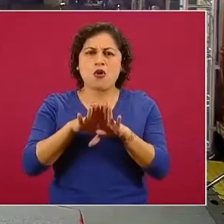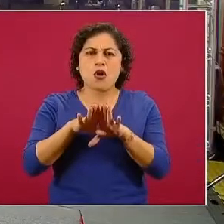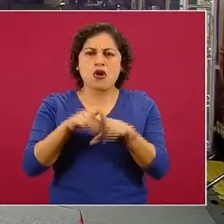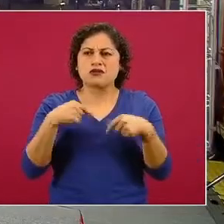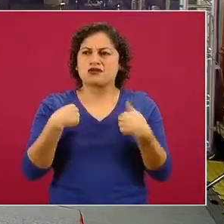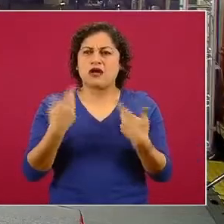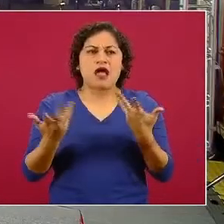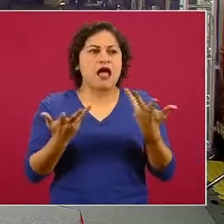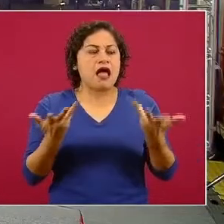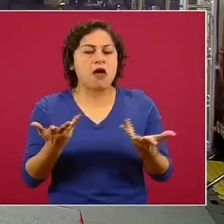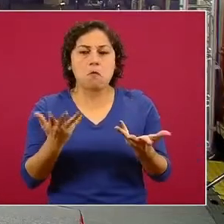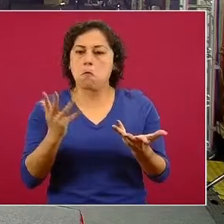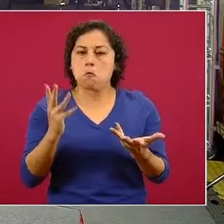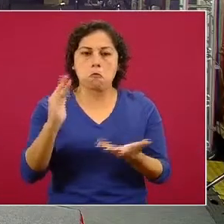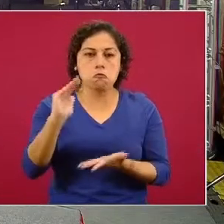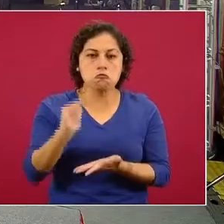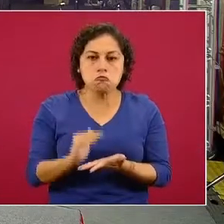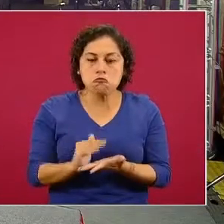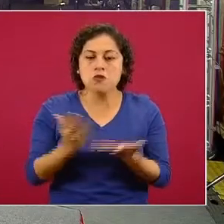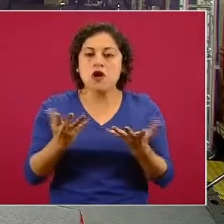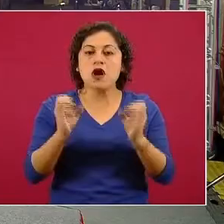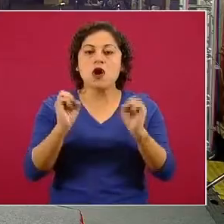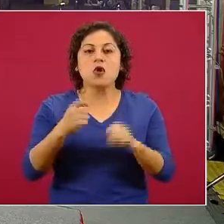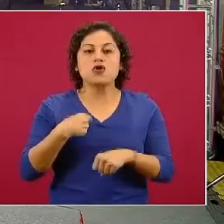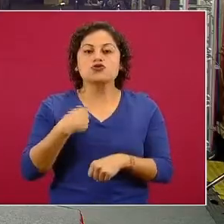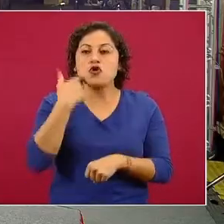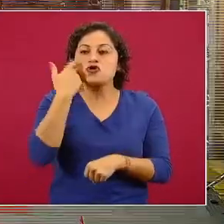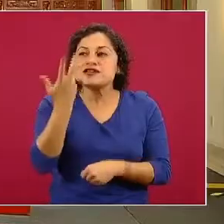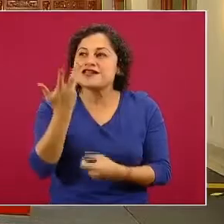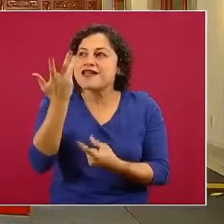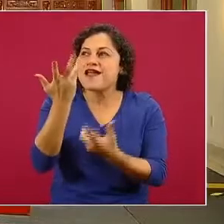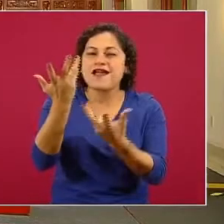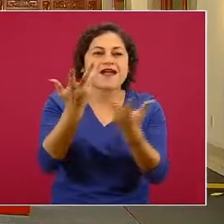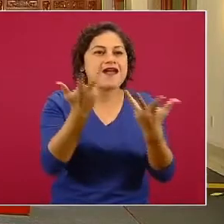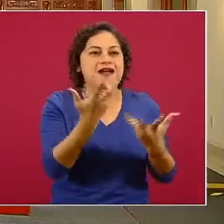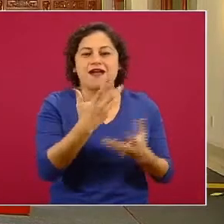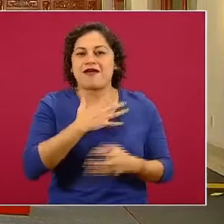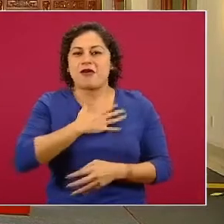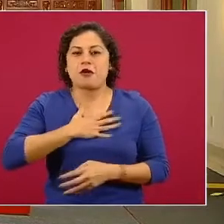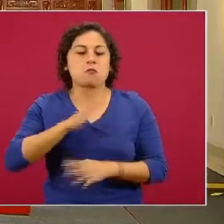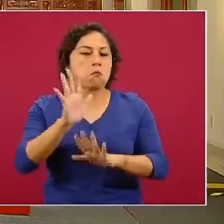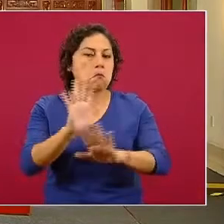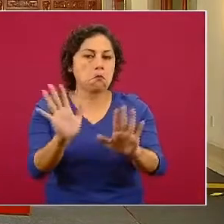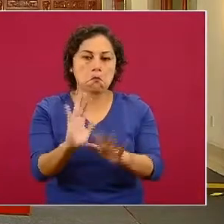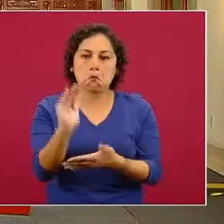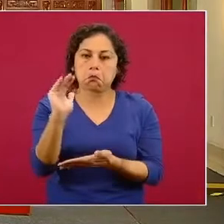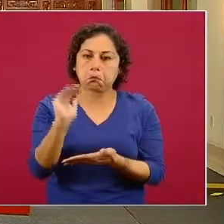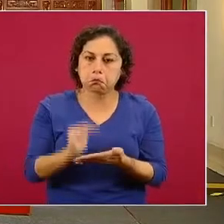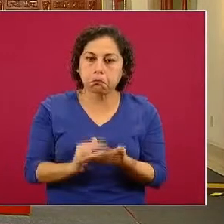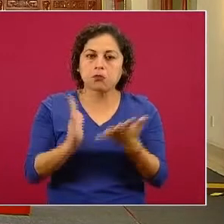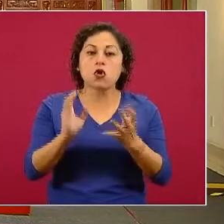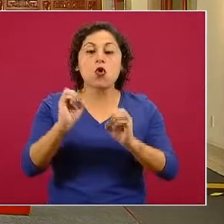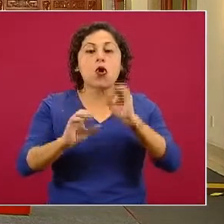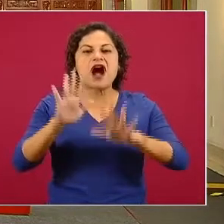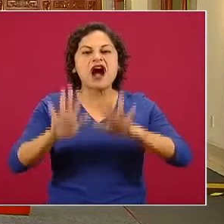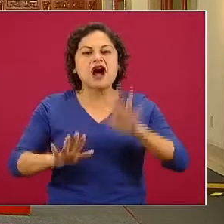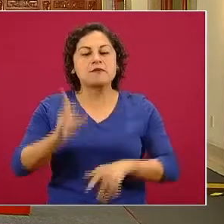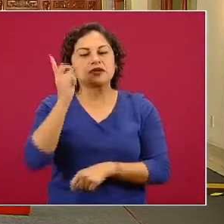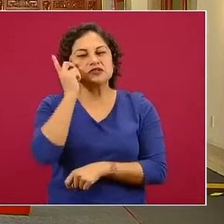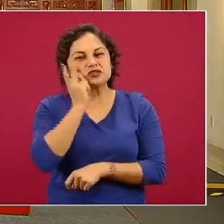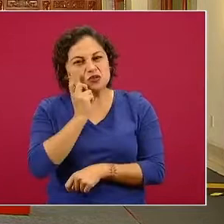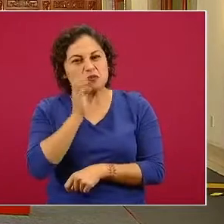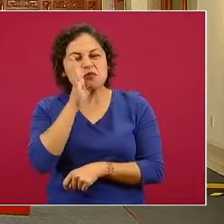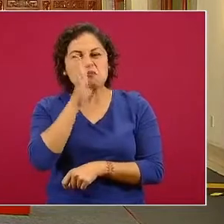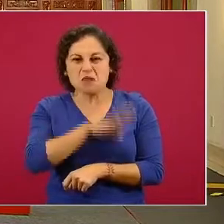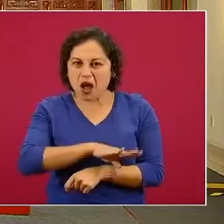del placer en las actividades placenteras, es una alteración en los patrones de sueño, ya sea dormir mucho o dormir